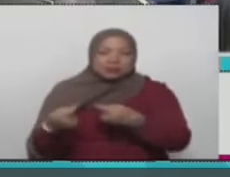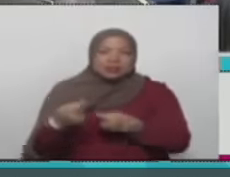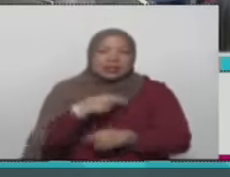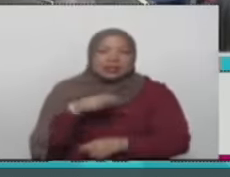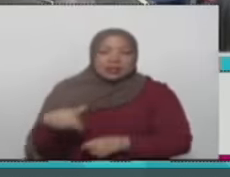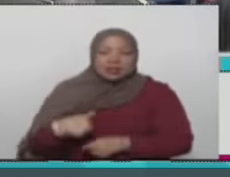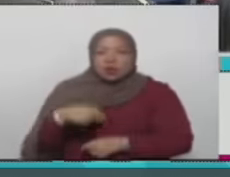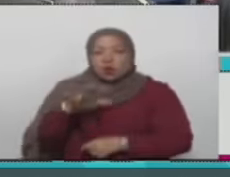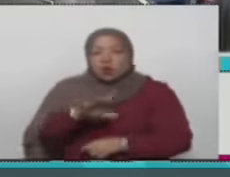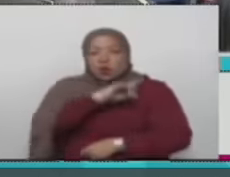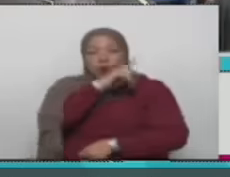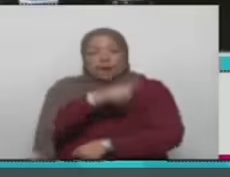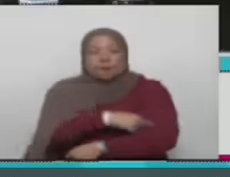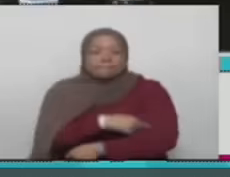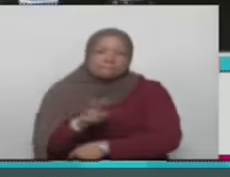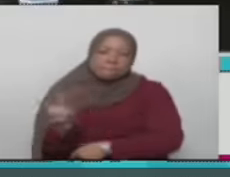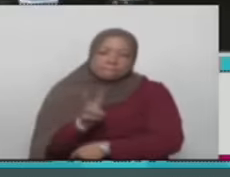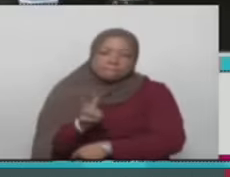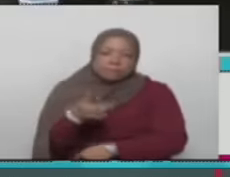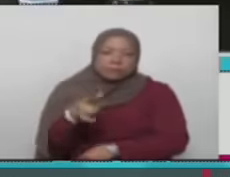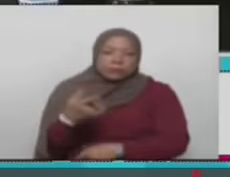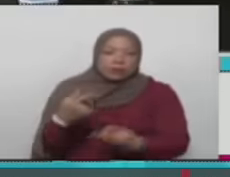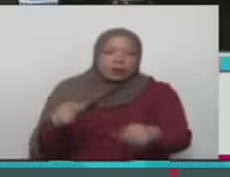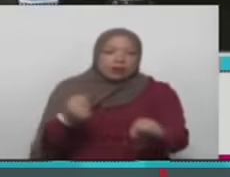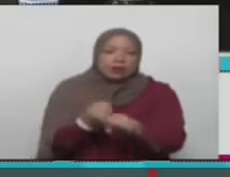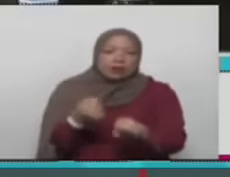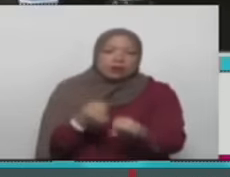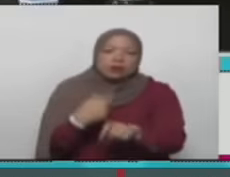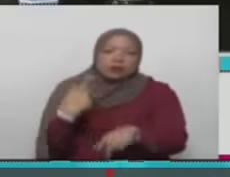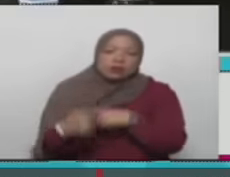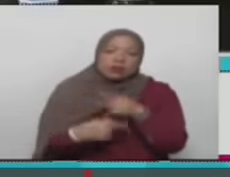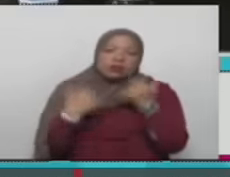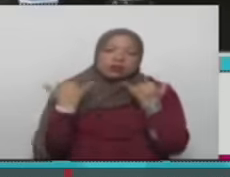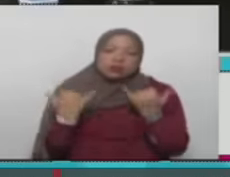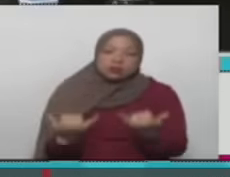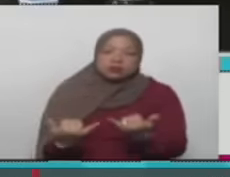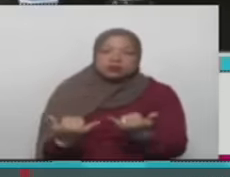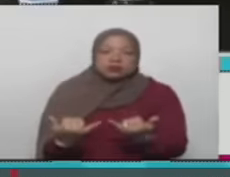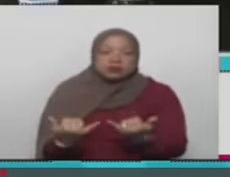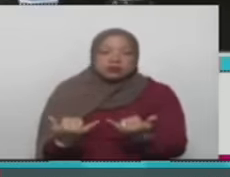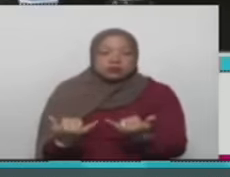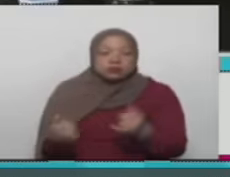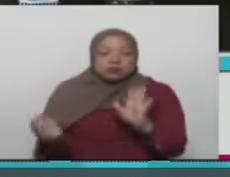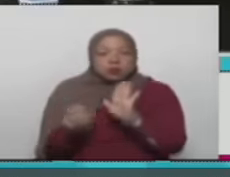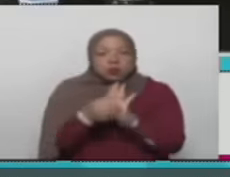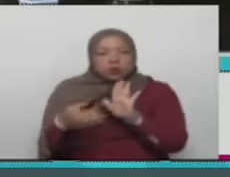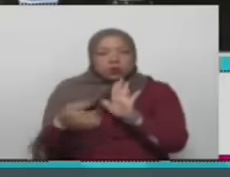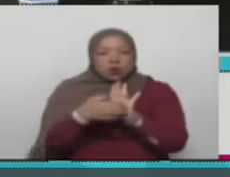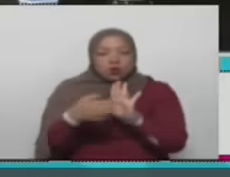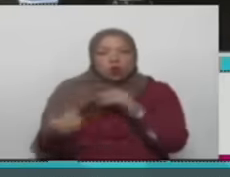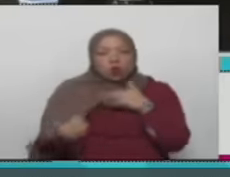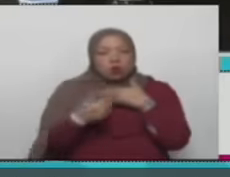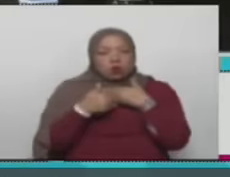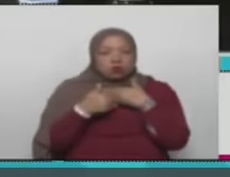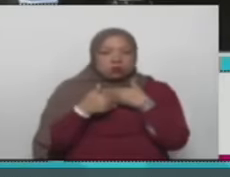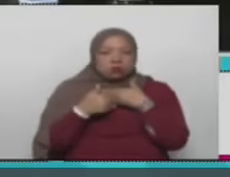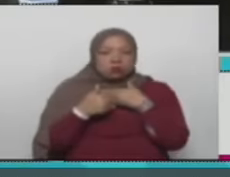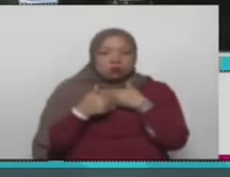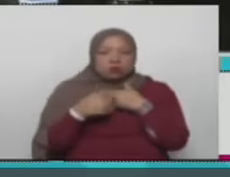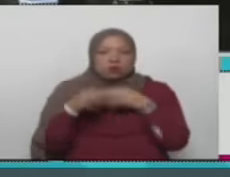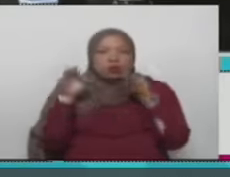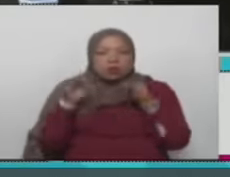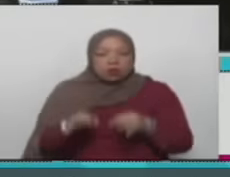cinco poderes. Así Venezuela es. Se quede sin poderes públicos. Así es. Es un golpe contra las